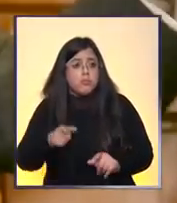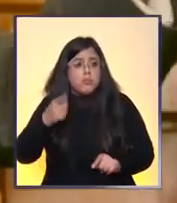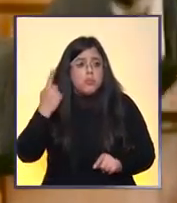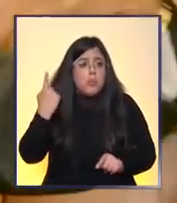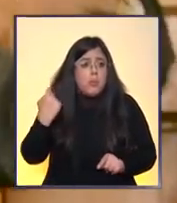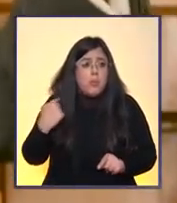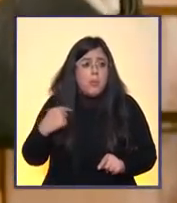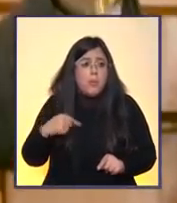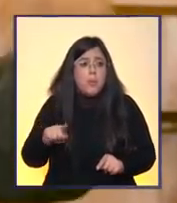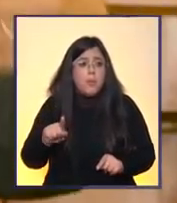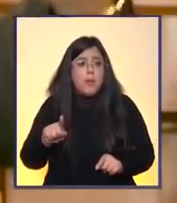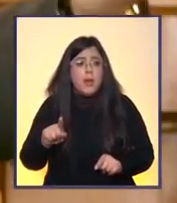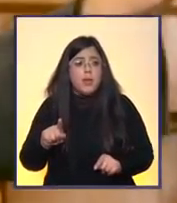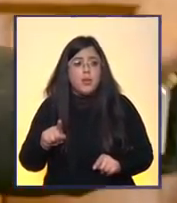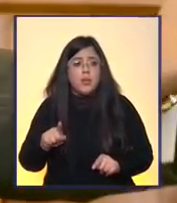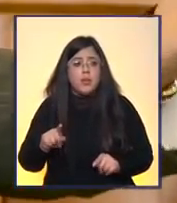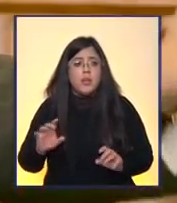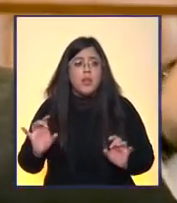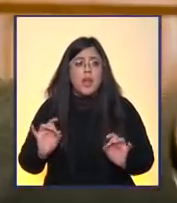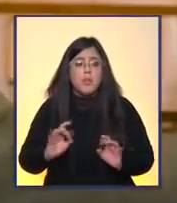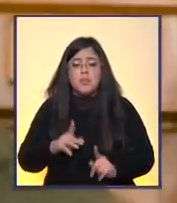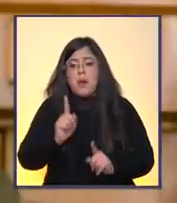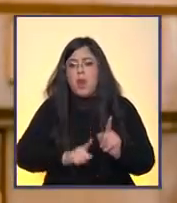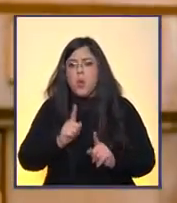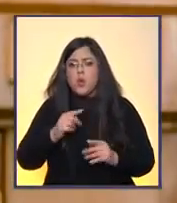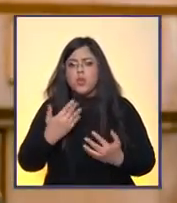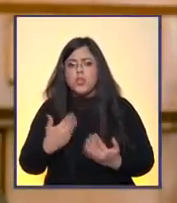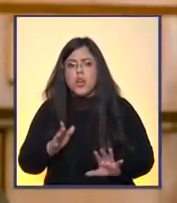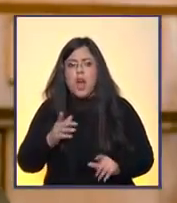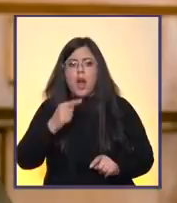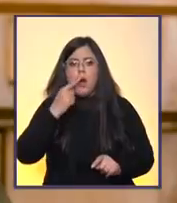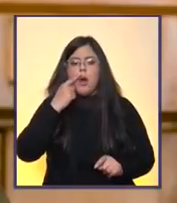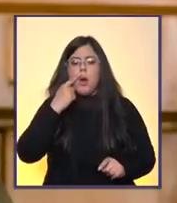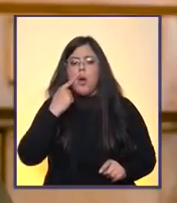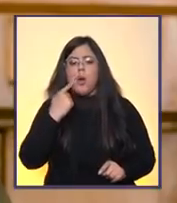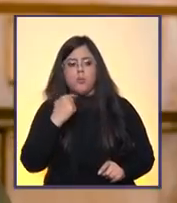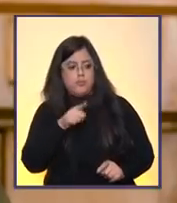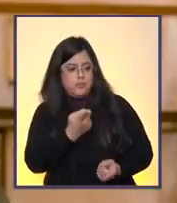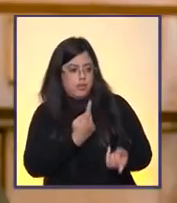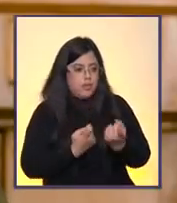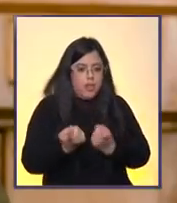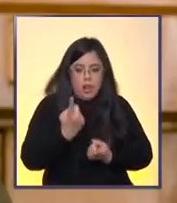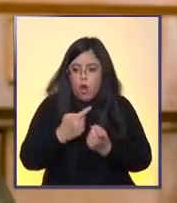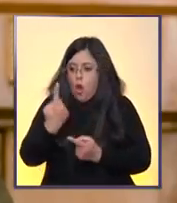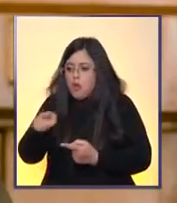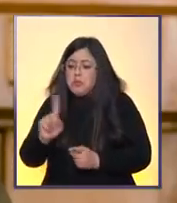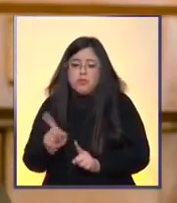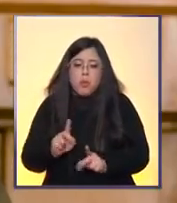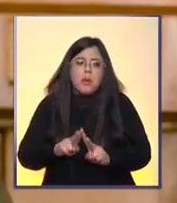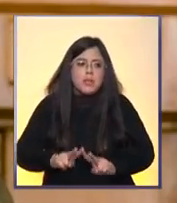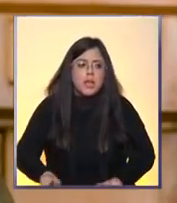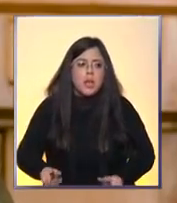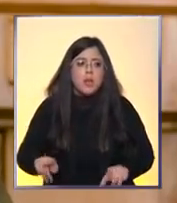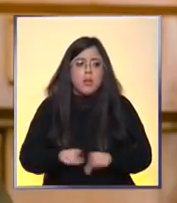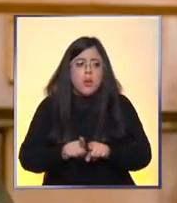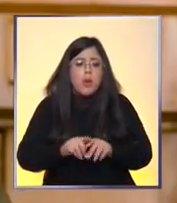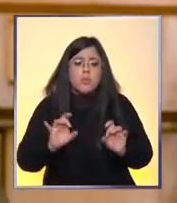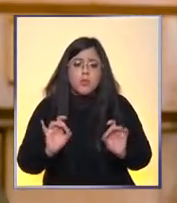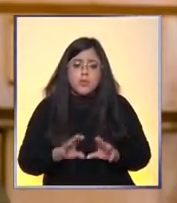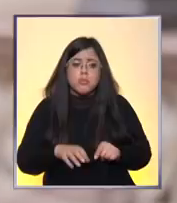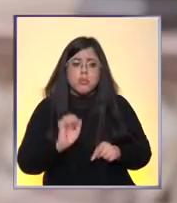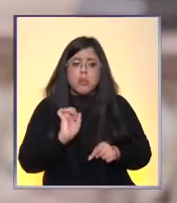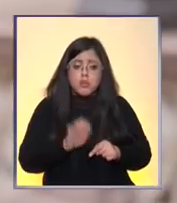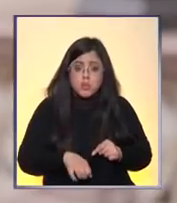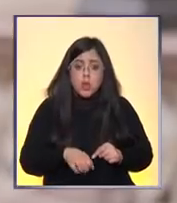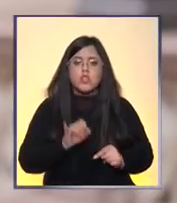alguien sea más efusivo que otros hombres respecto a las mujeres, hoy eso no puede ser permitido. Hoy eso es inaceptable y me parece bien que sea